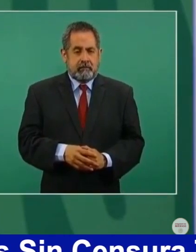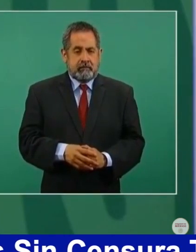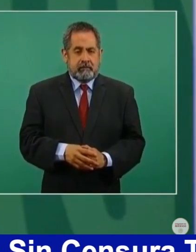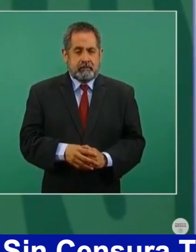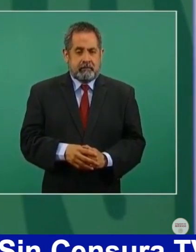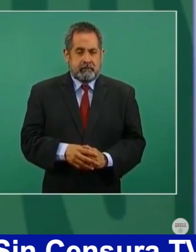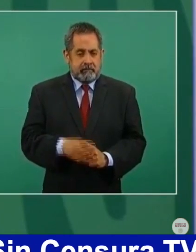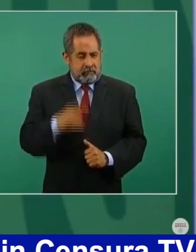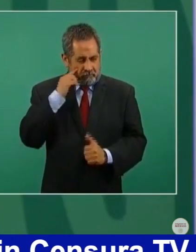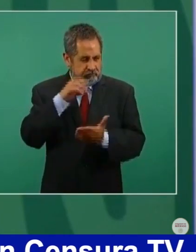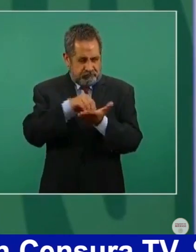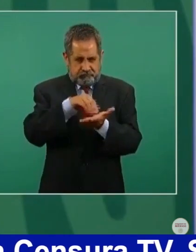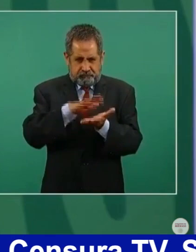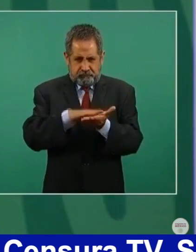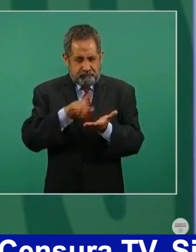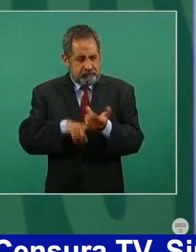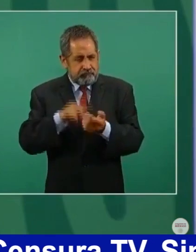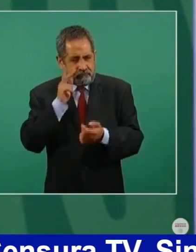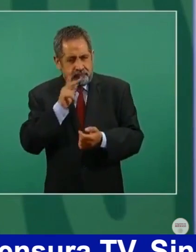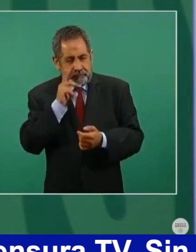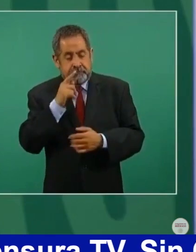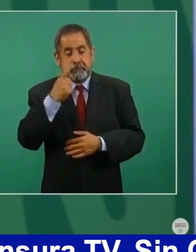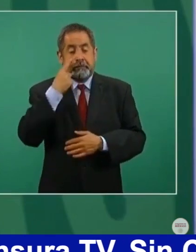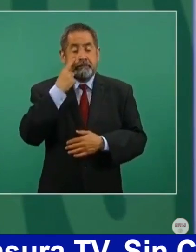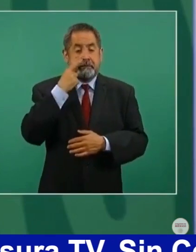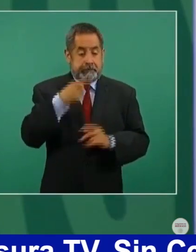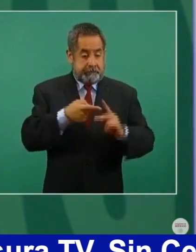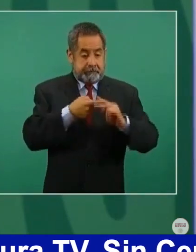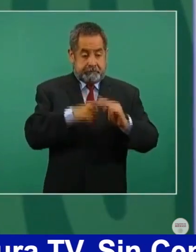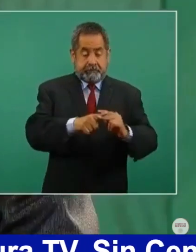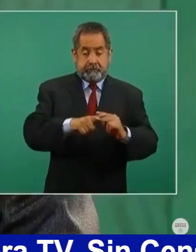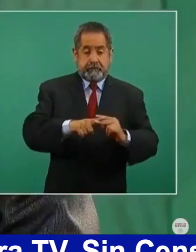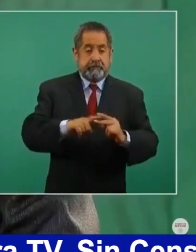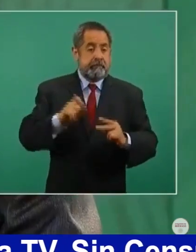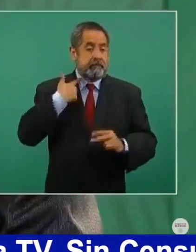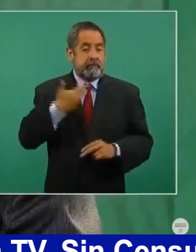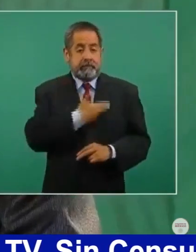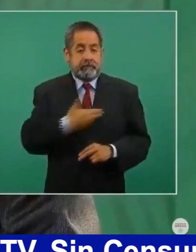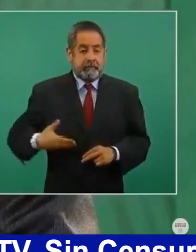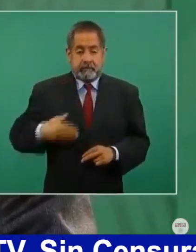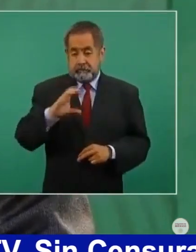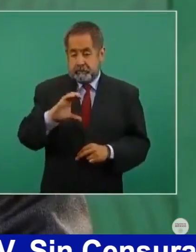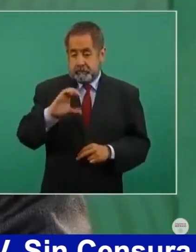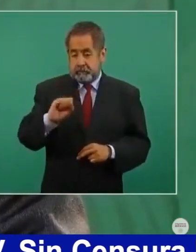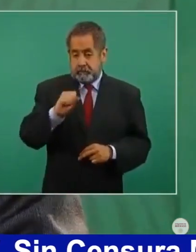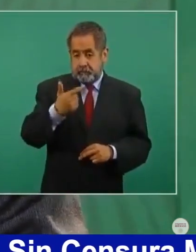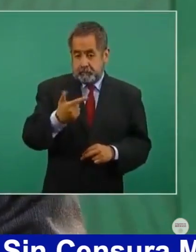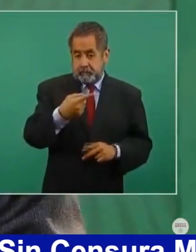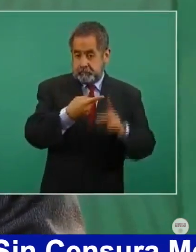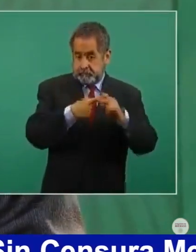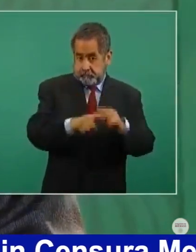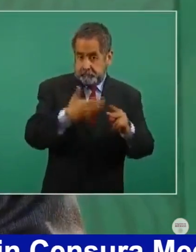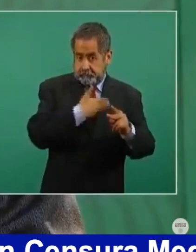una prueba documental. Cuando inicia Salinas su gobierno